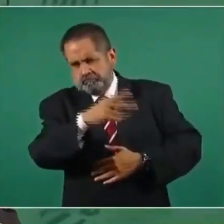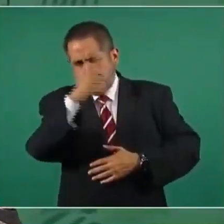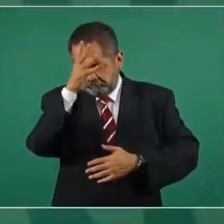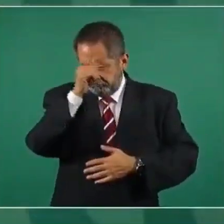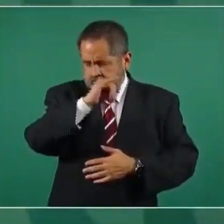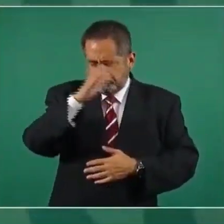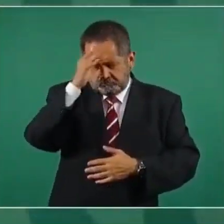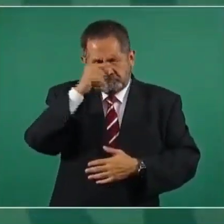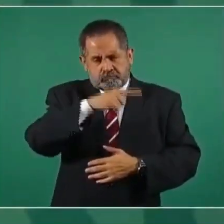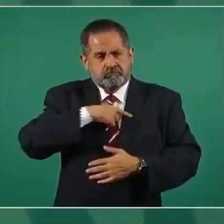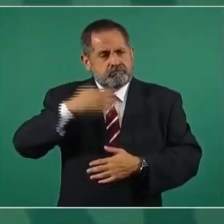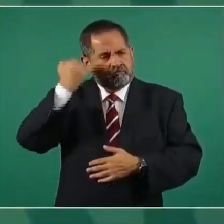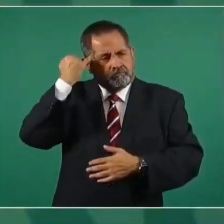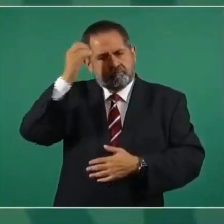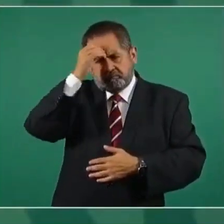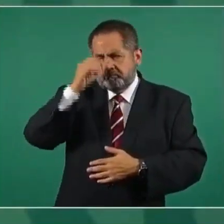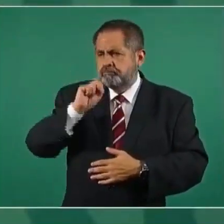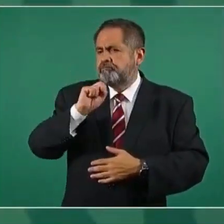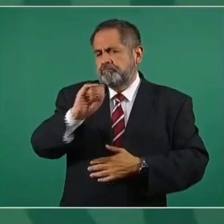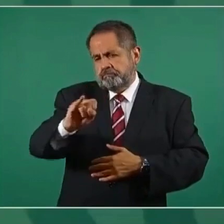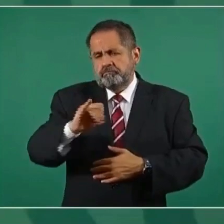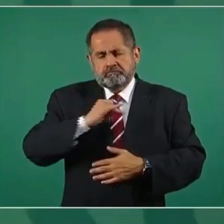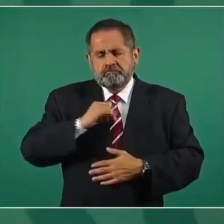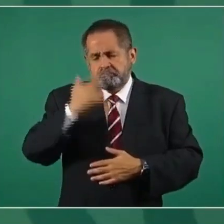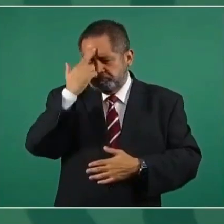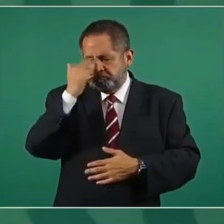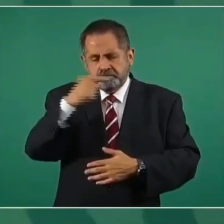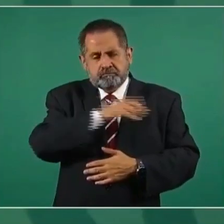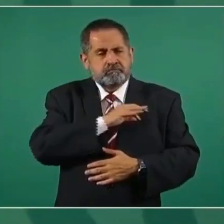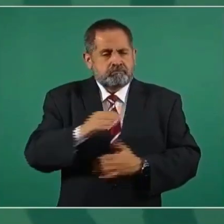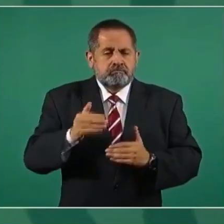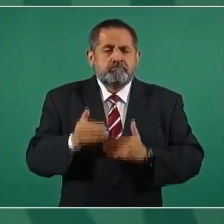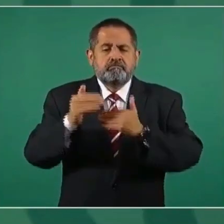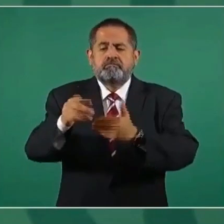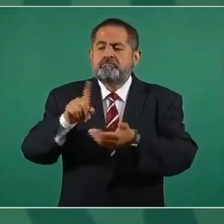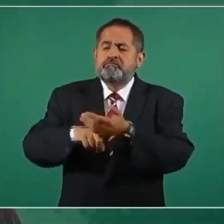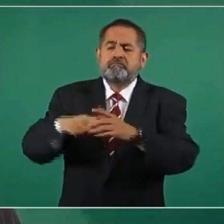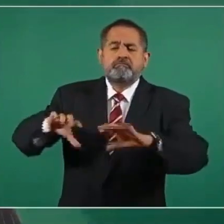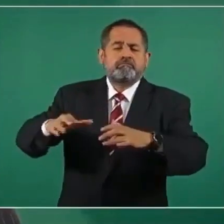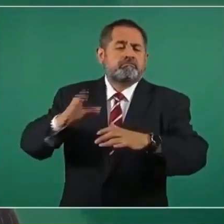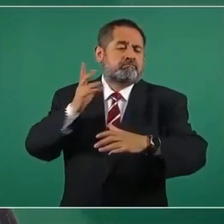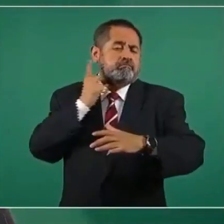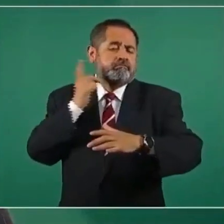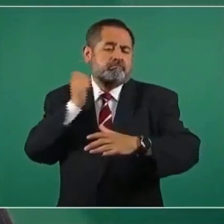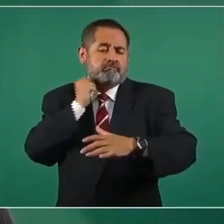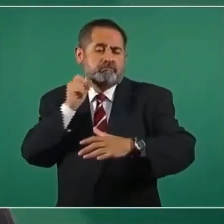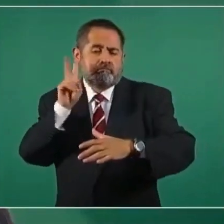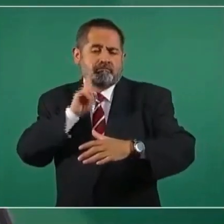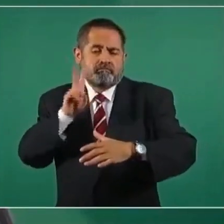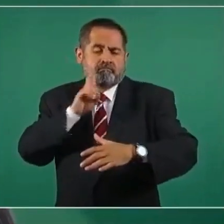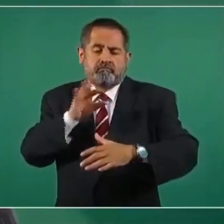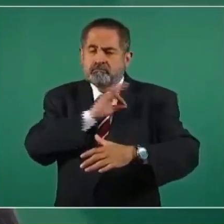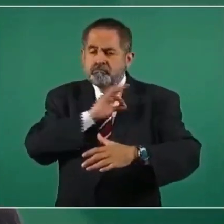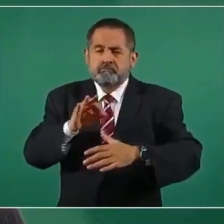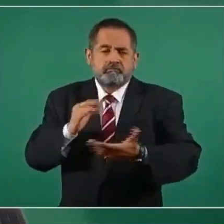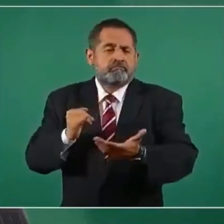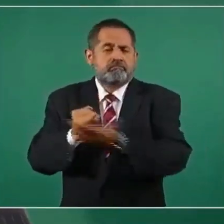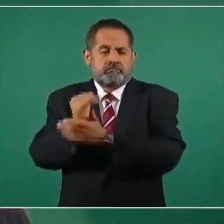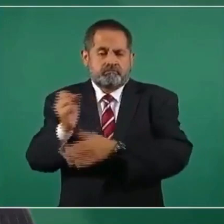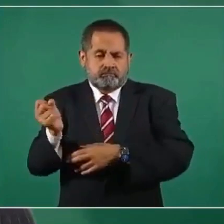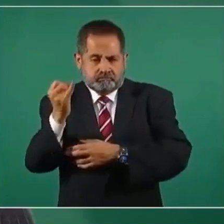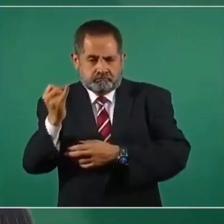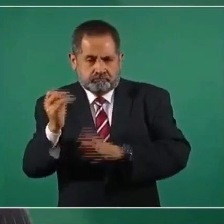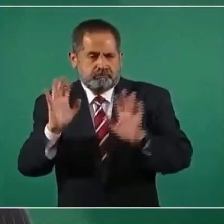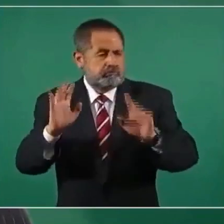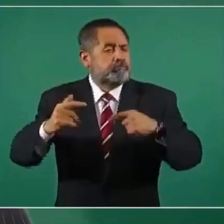yo di mi punto de vista de que se tratara en el Congreso y que los legisladores lo analizaran, pero que yo sí